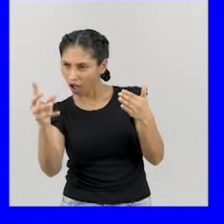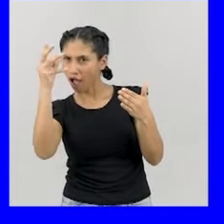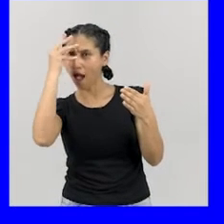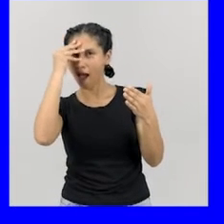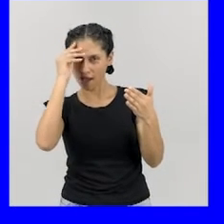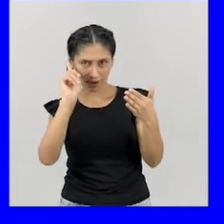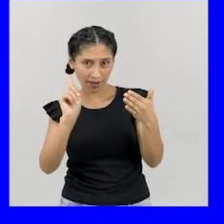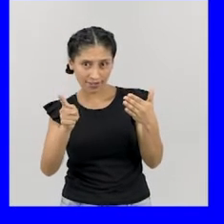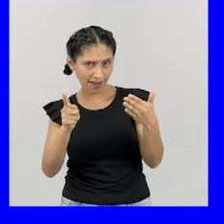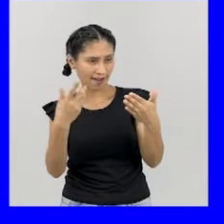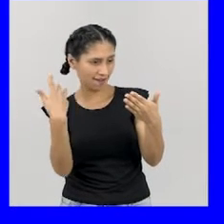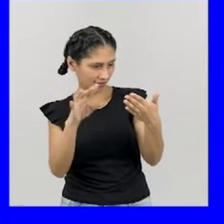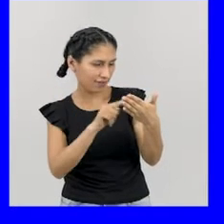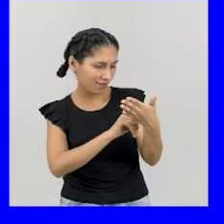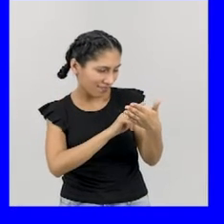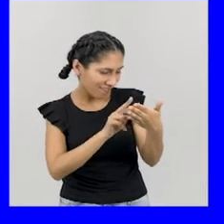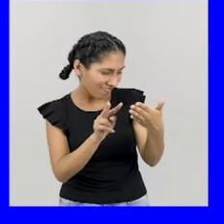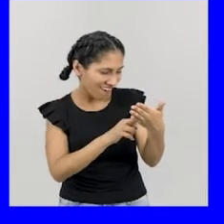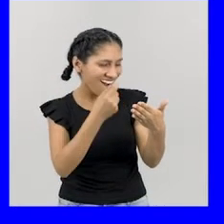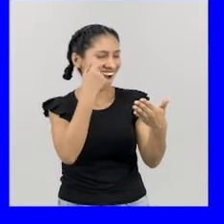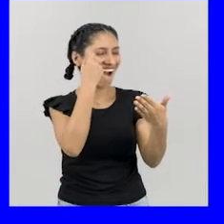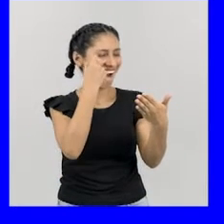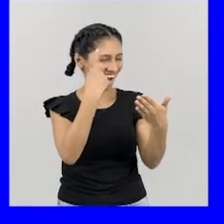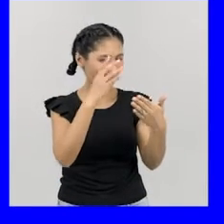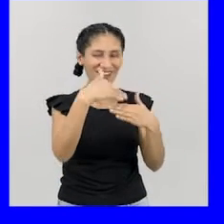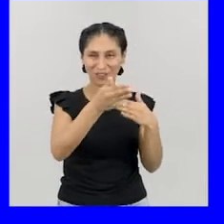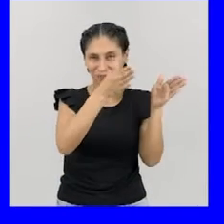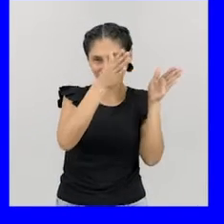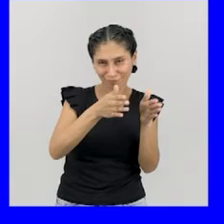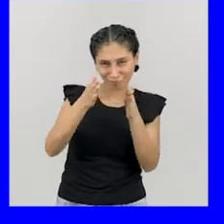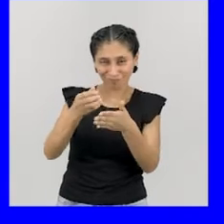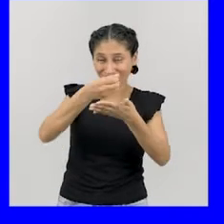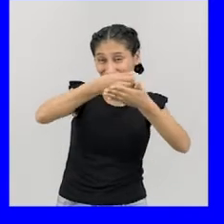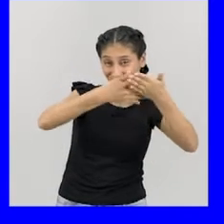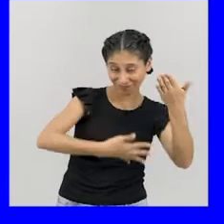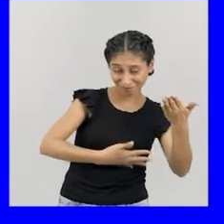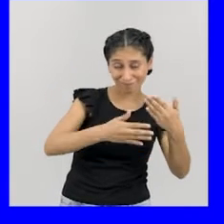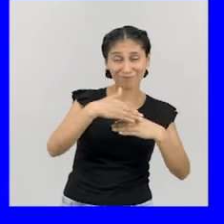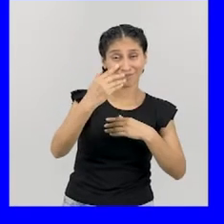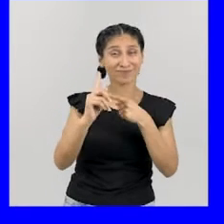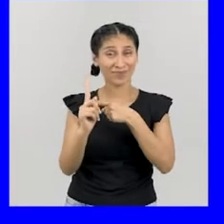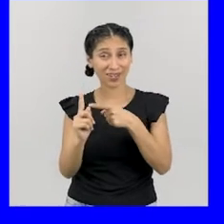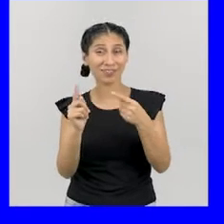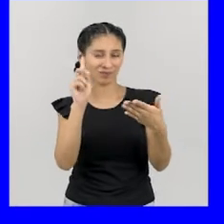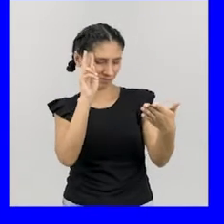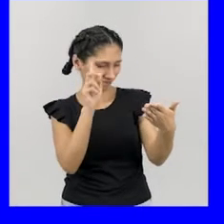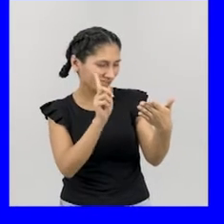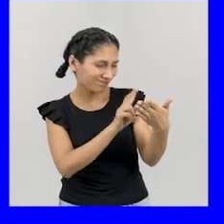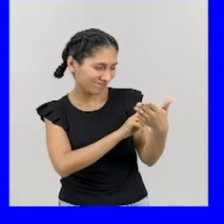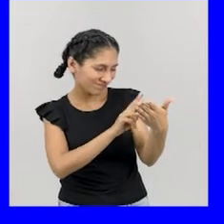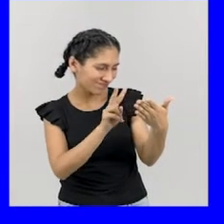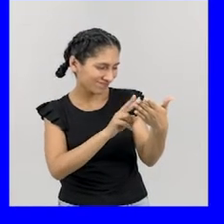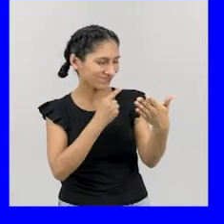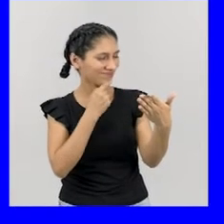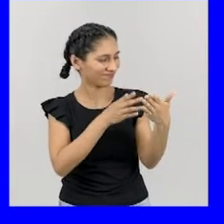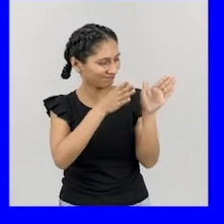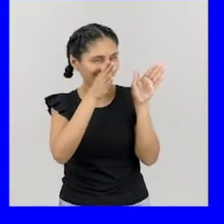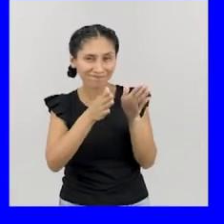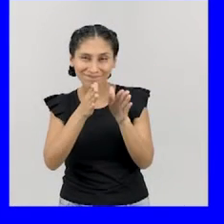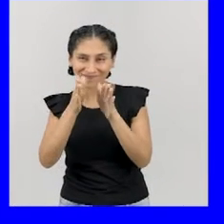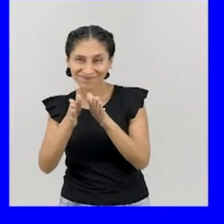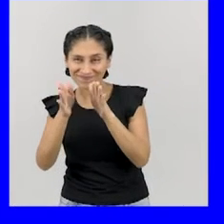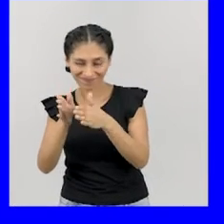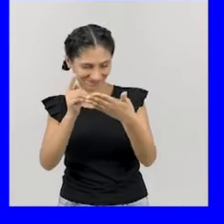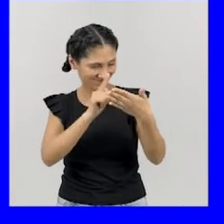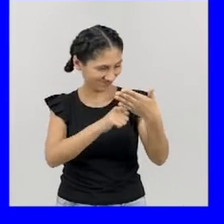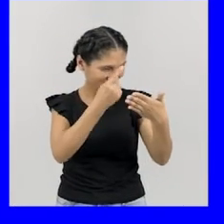textuales para establecer la relación y orden de las diferentes partes del texto, para que el lector pueda entender la organización y las